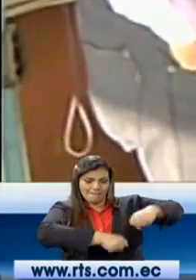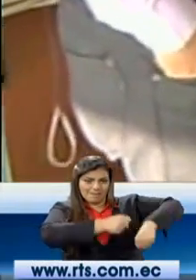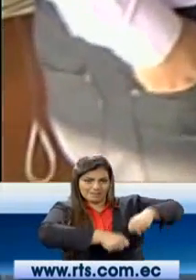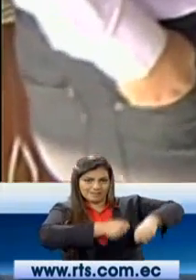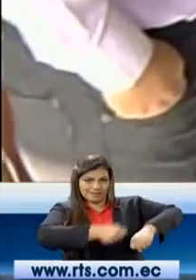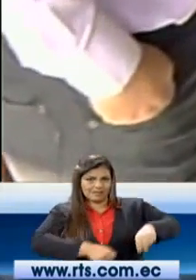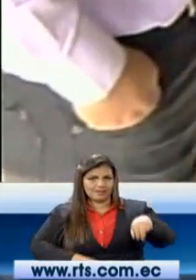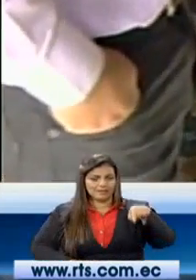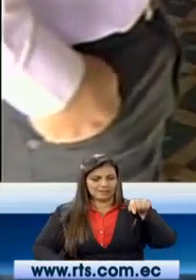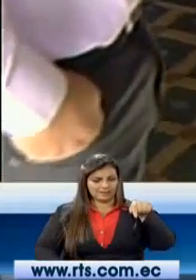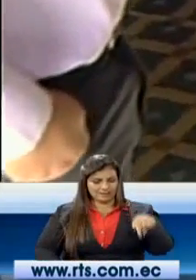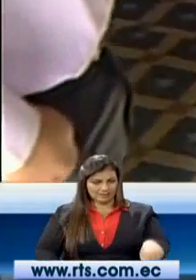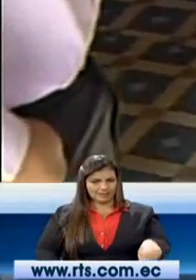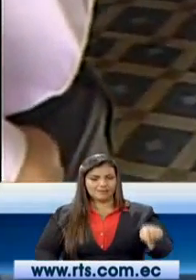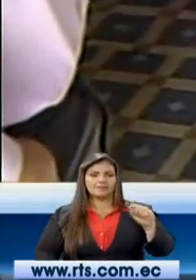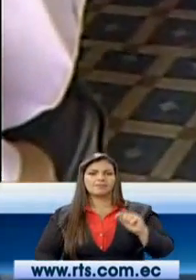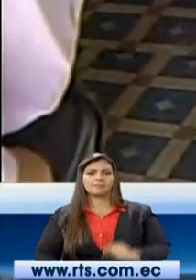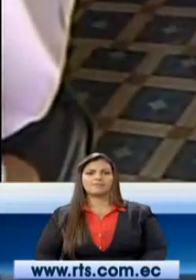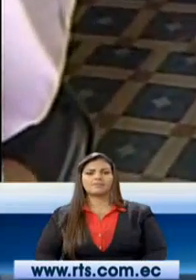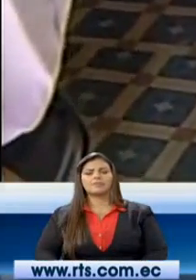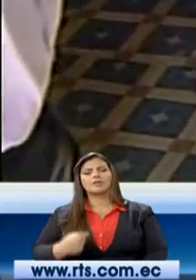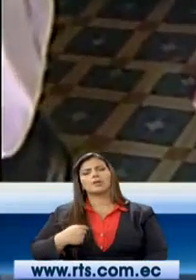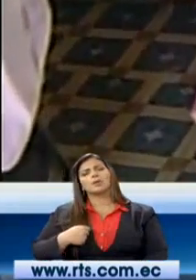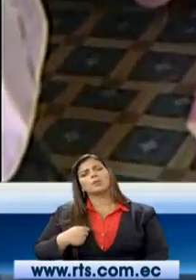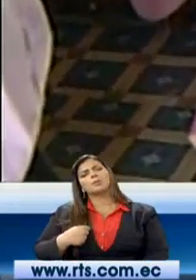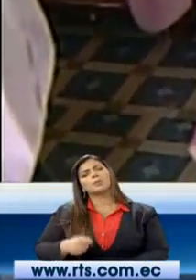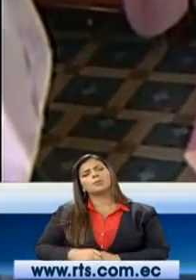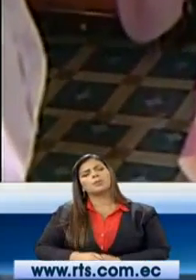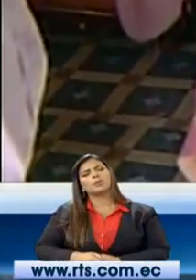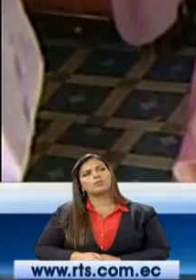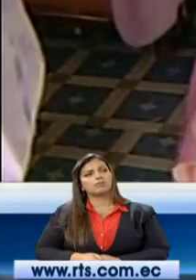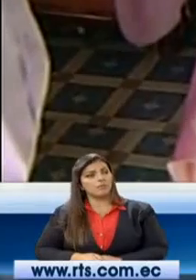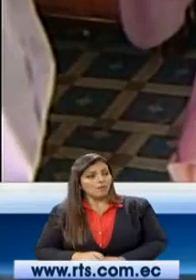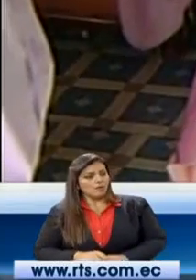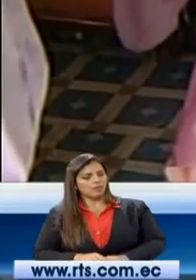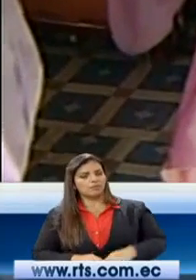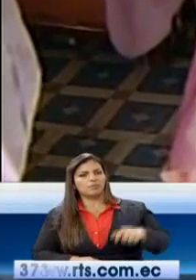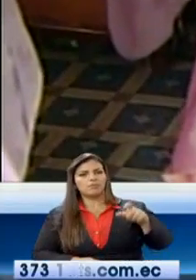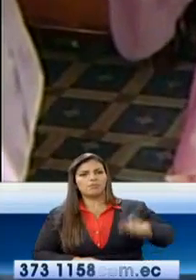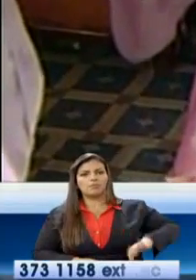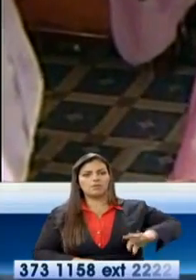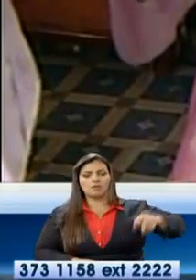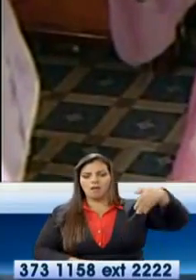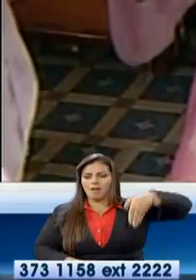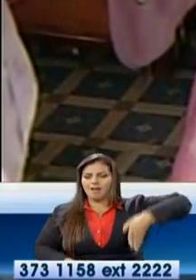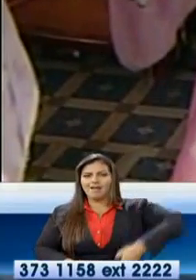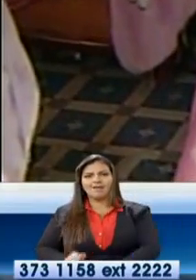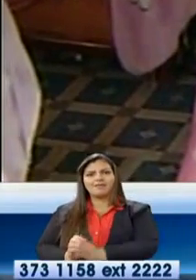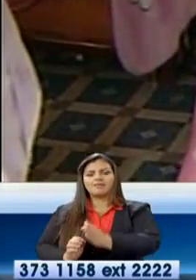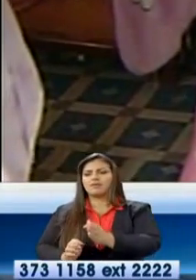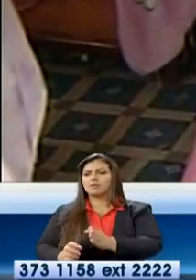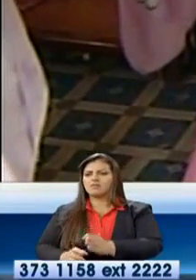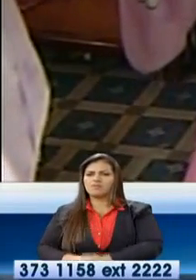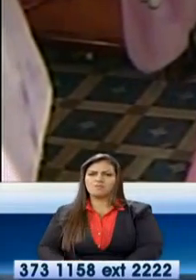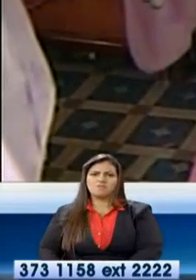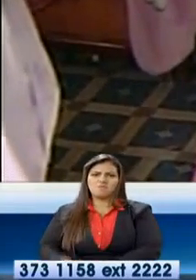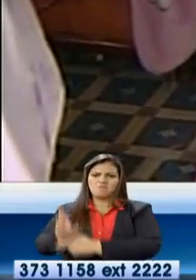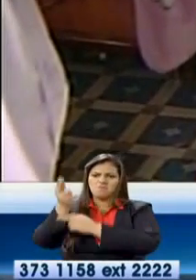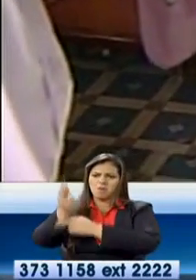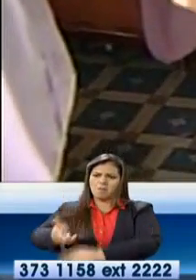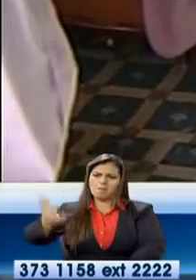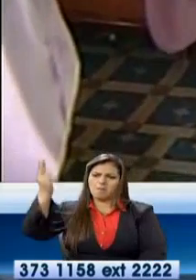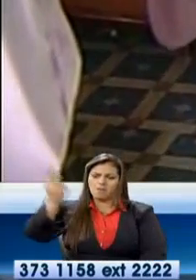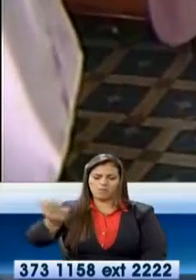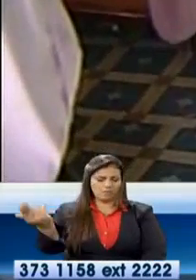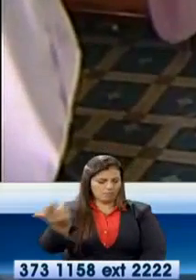habían entrado. Y cuando ya nos damos cuenta que le meten el cachazo a él, dice, dame, la cogieron de espalda. Y dice, él pensó